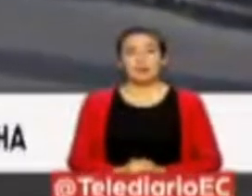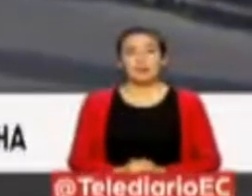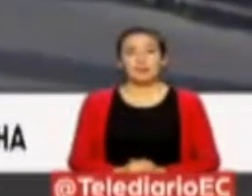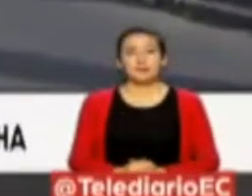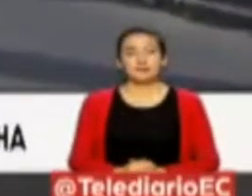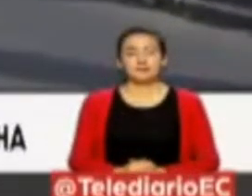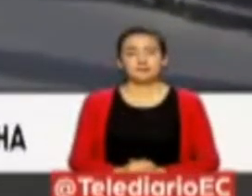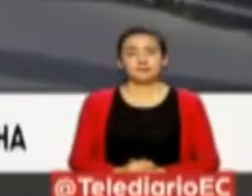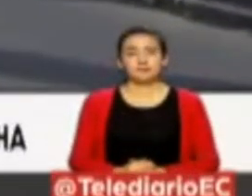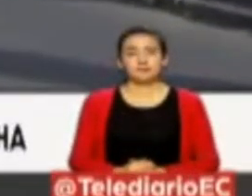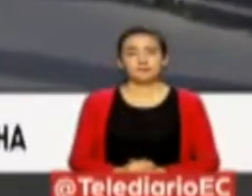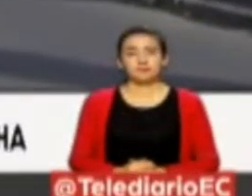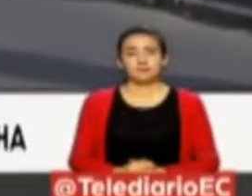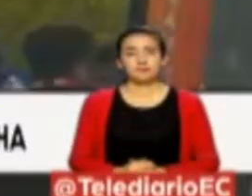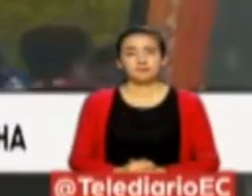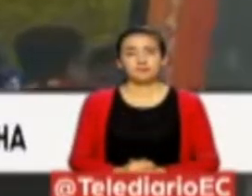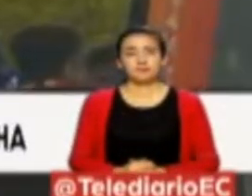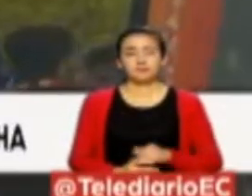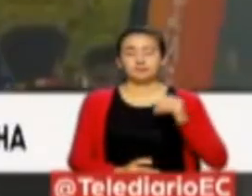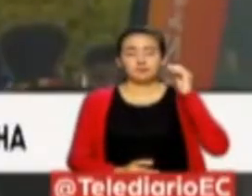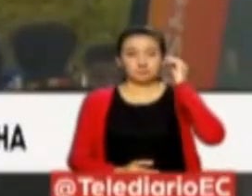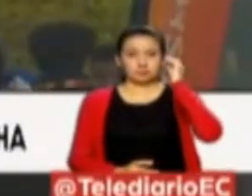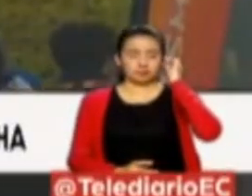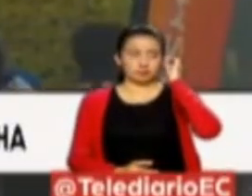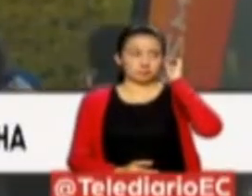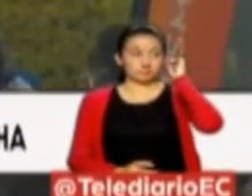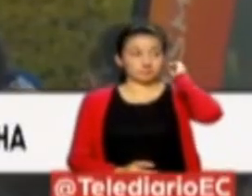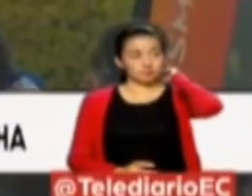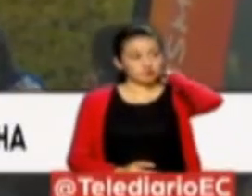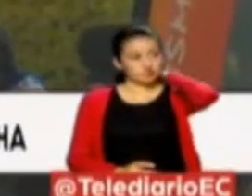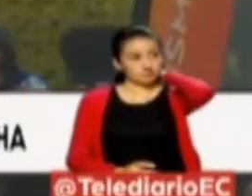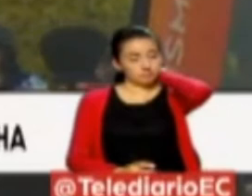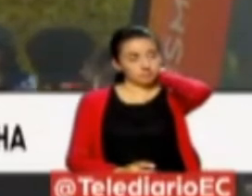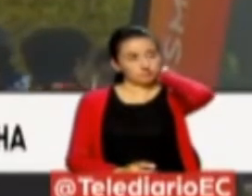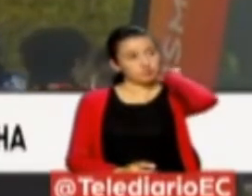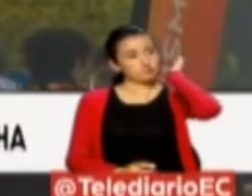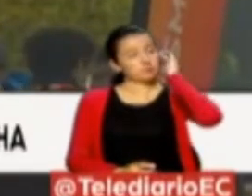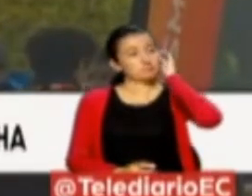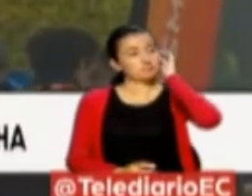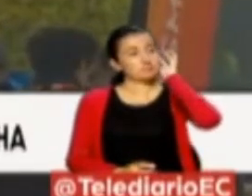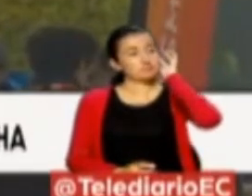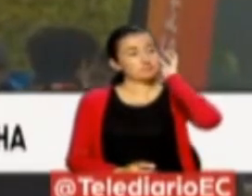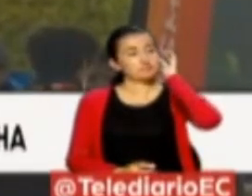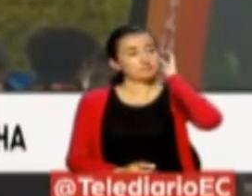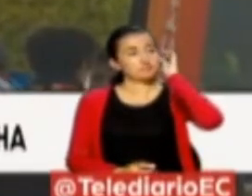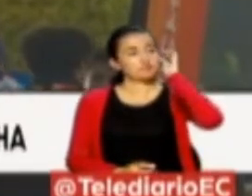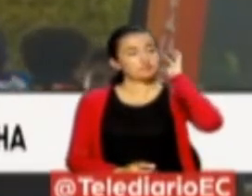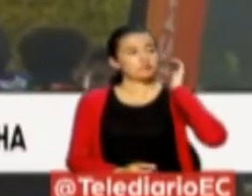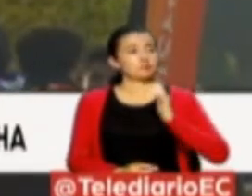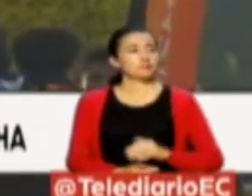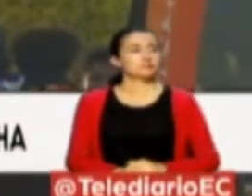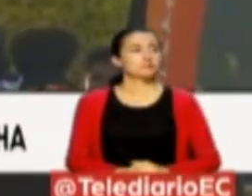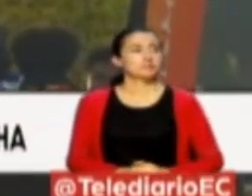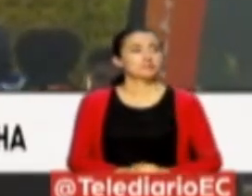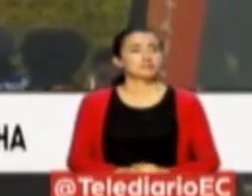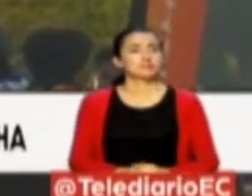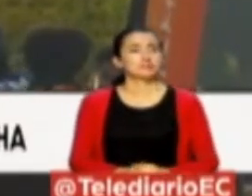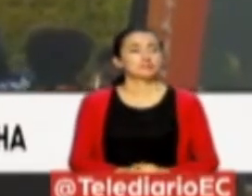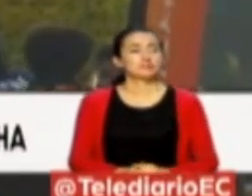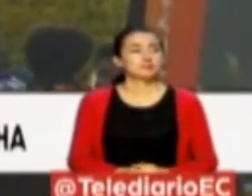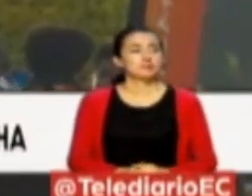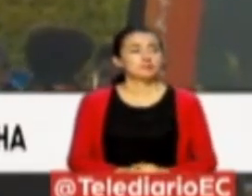en el punto en el punto de meta prácticamente donde vienen los atletas estamos viendo